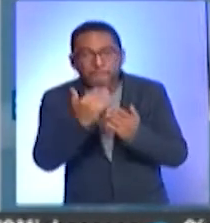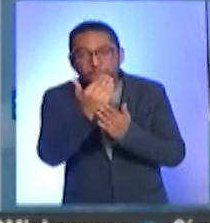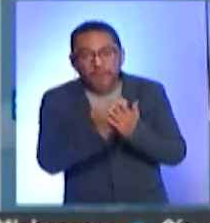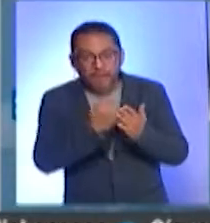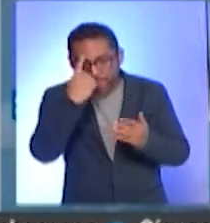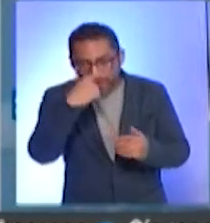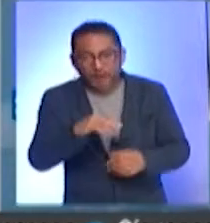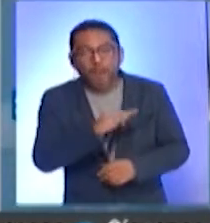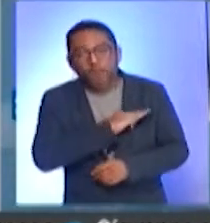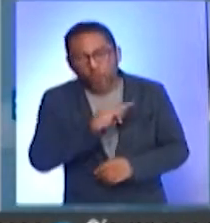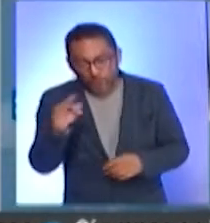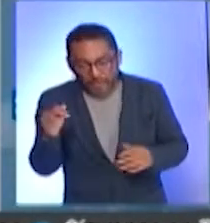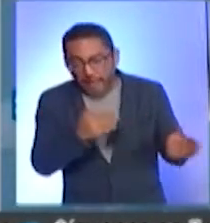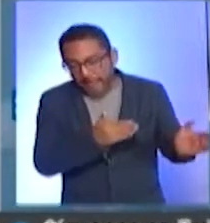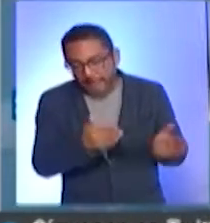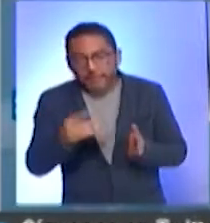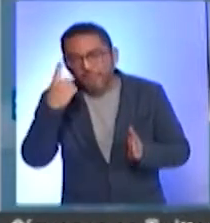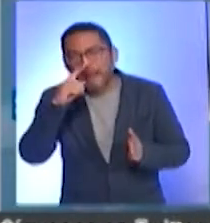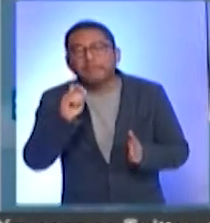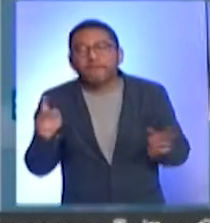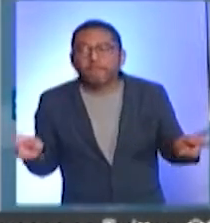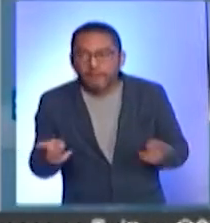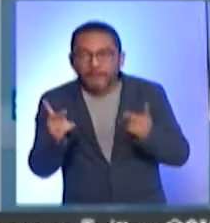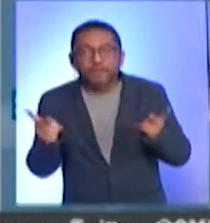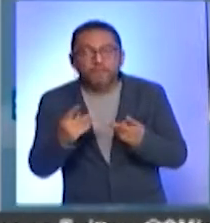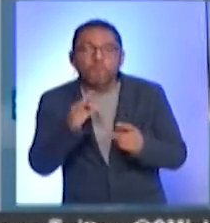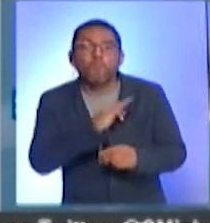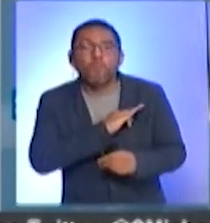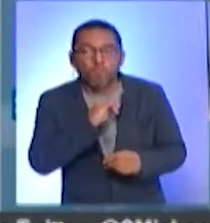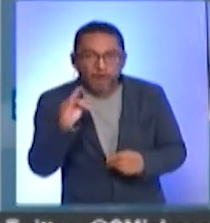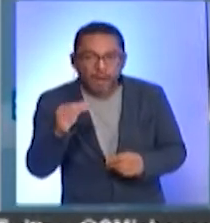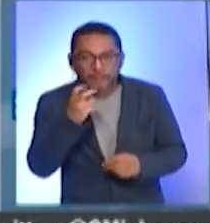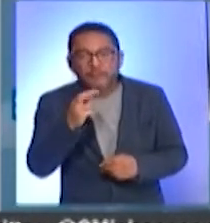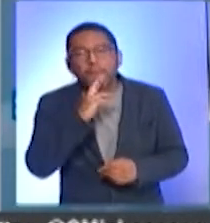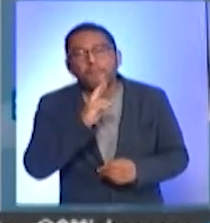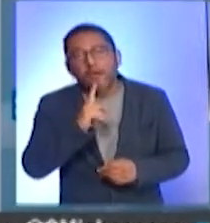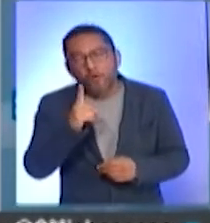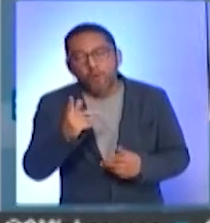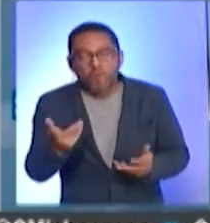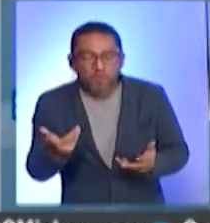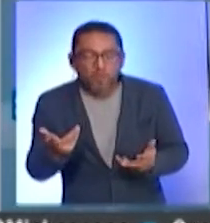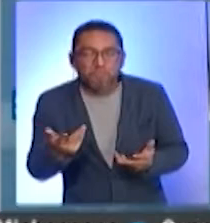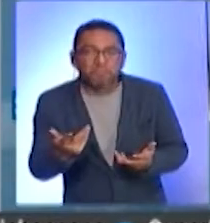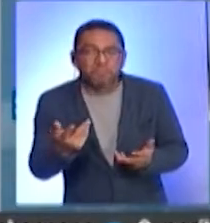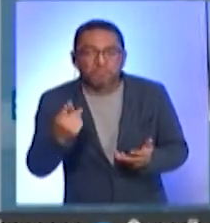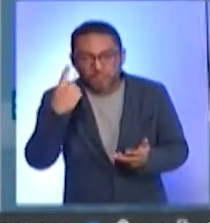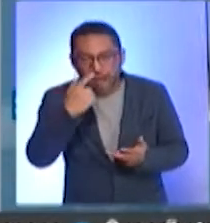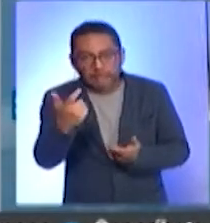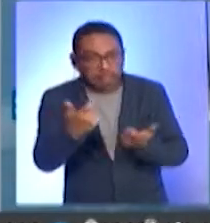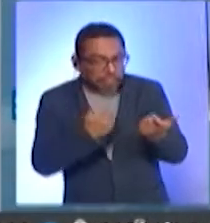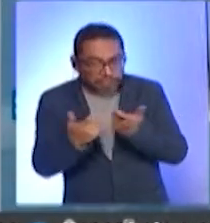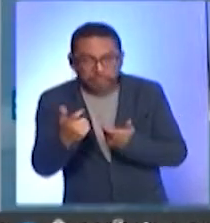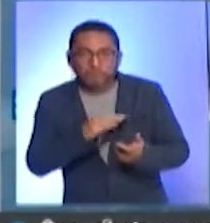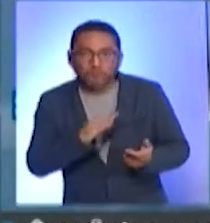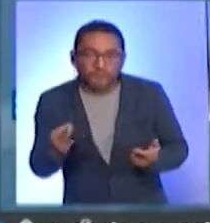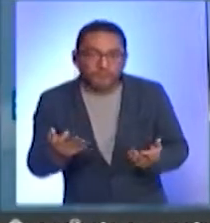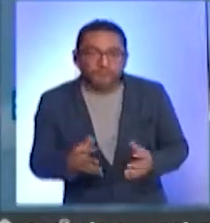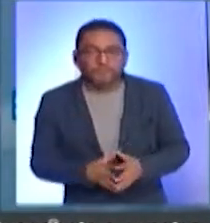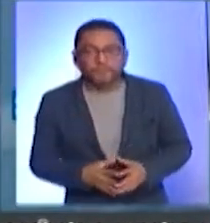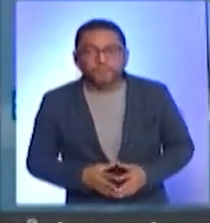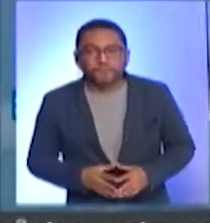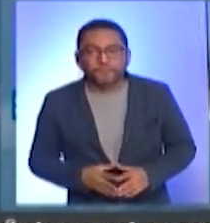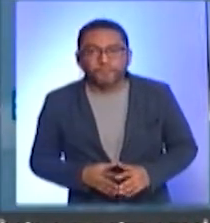cabo un procedimiento de subasta y poderlos vender en las mejores condiciones posibles y hacemos llegar de sus recursos